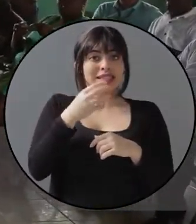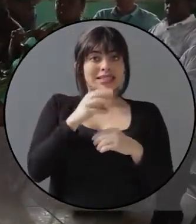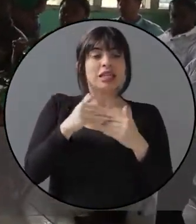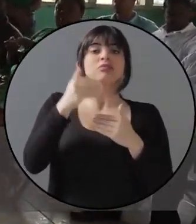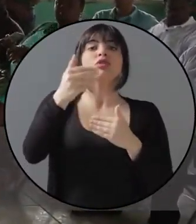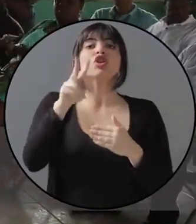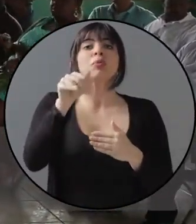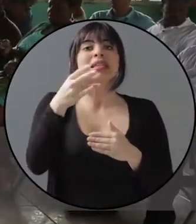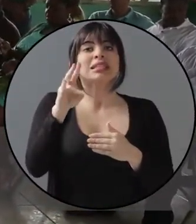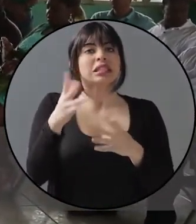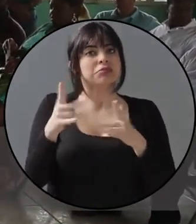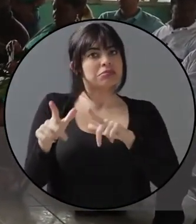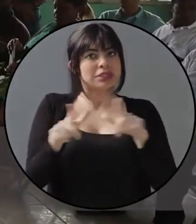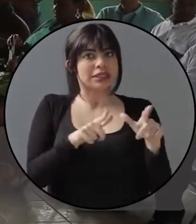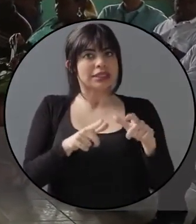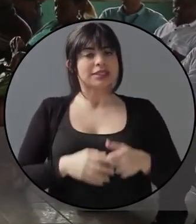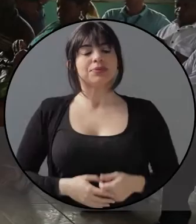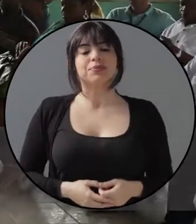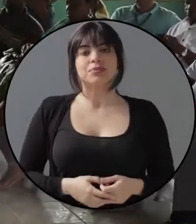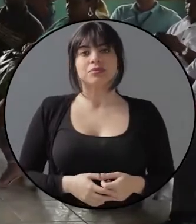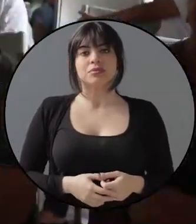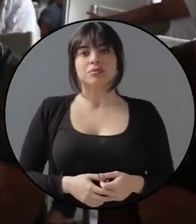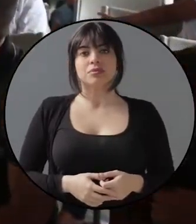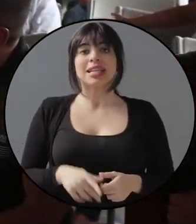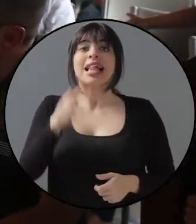terminada a mediados del 2017.